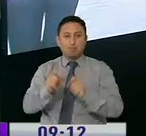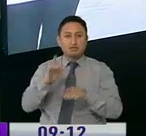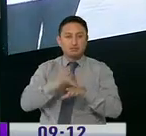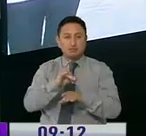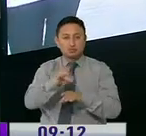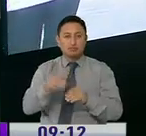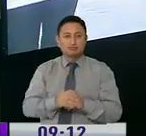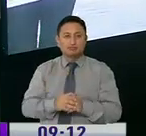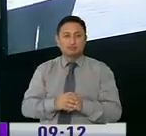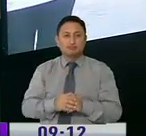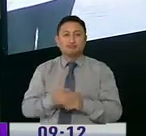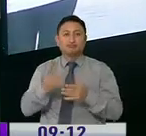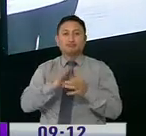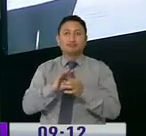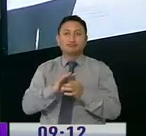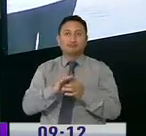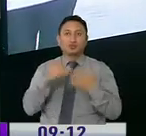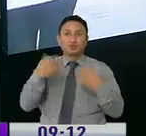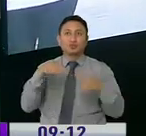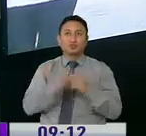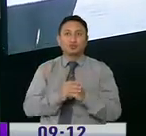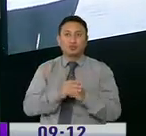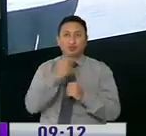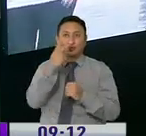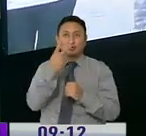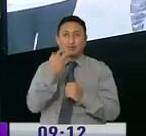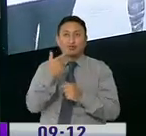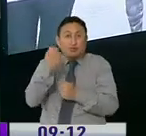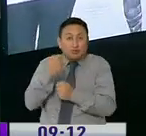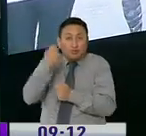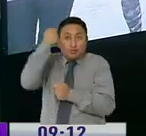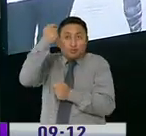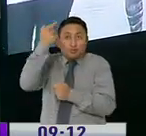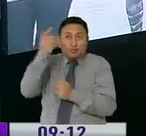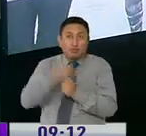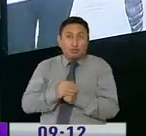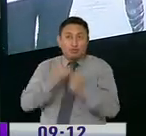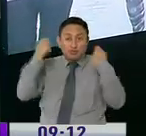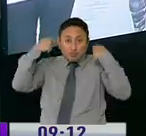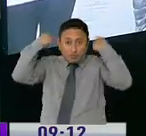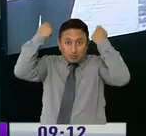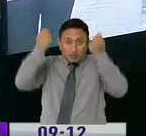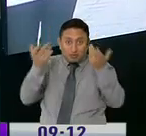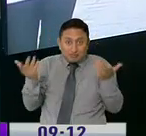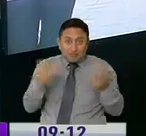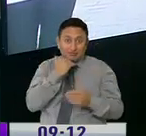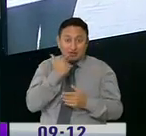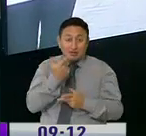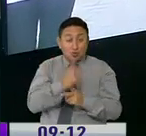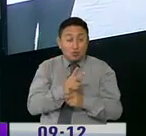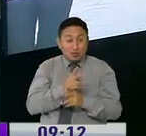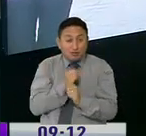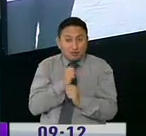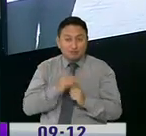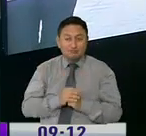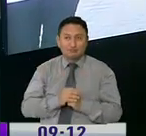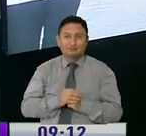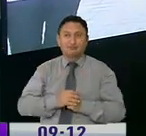tema. Sofía, con una lluvia terrible te veo, un paragüitas, una capucha, un algo, cuídate del frío,